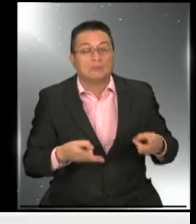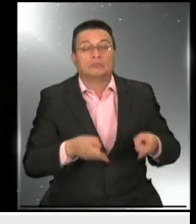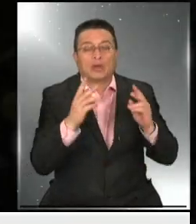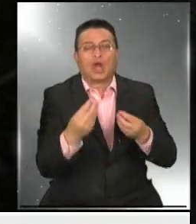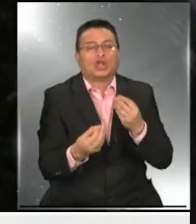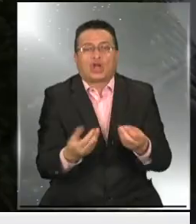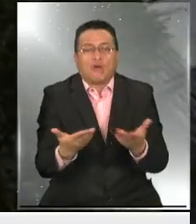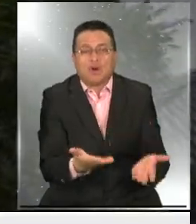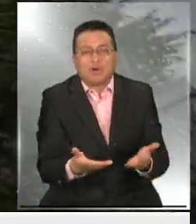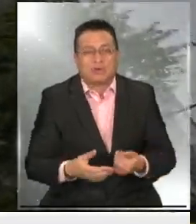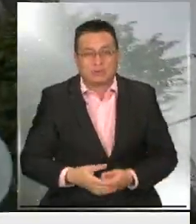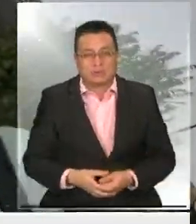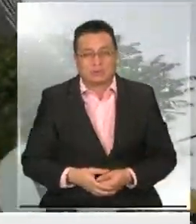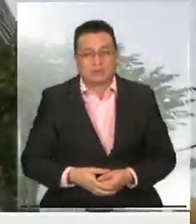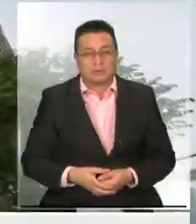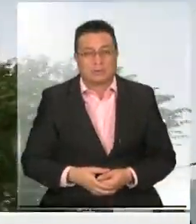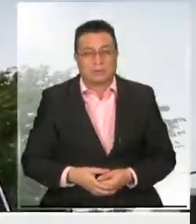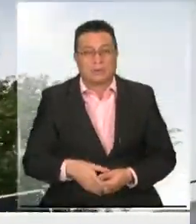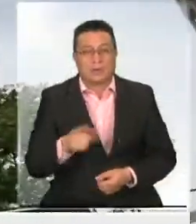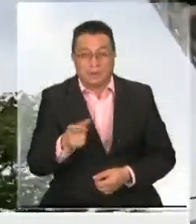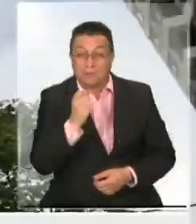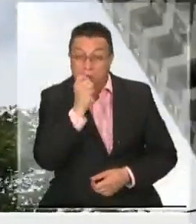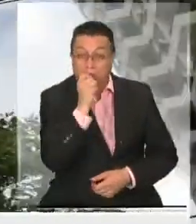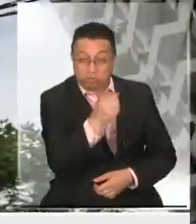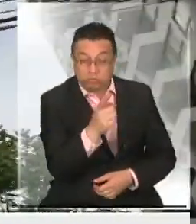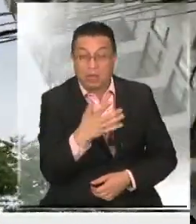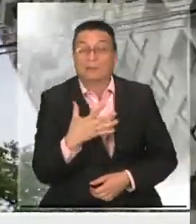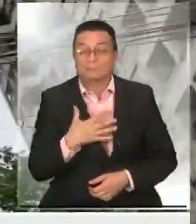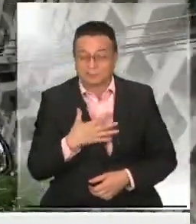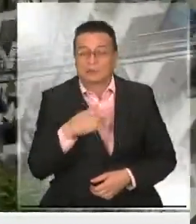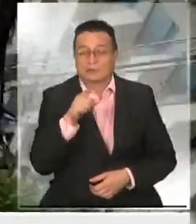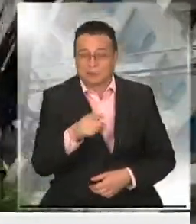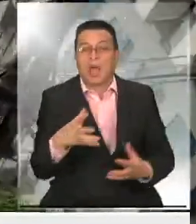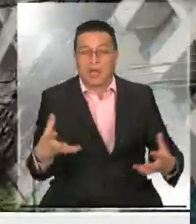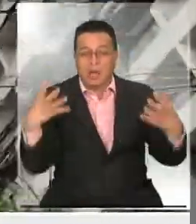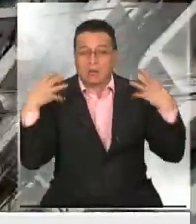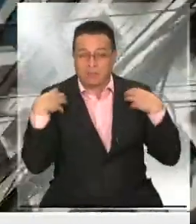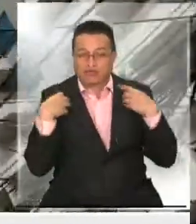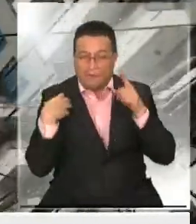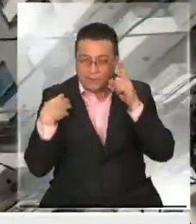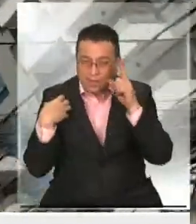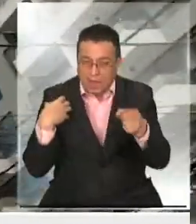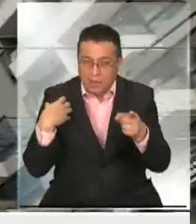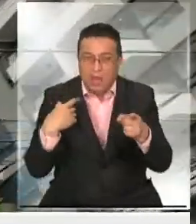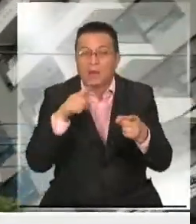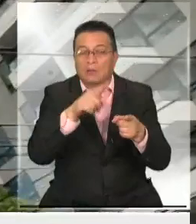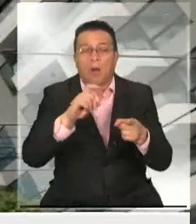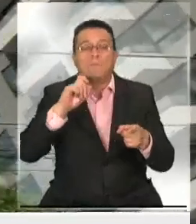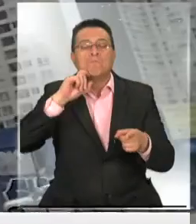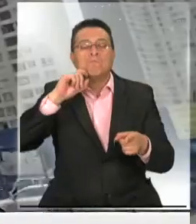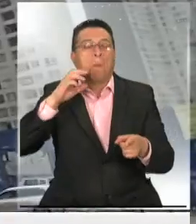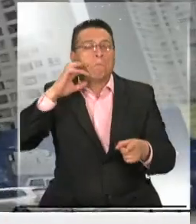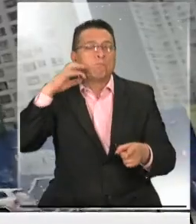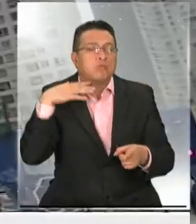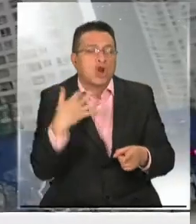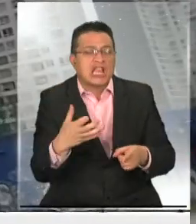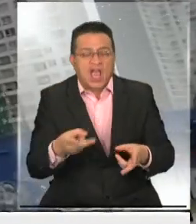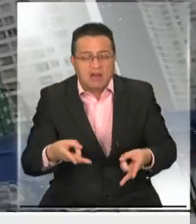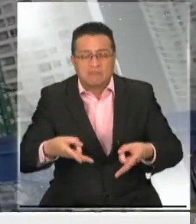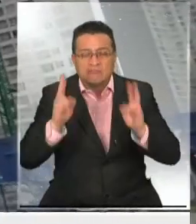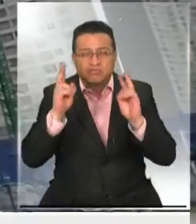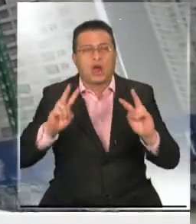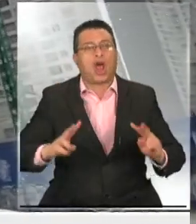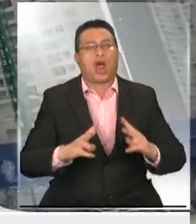pasara. Una querella busca justamente esa responsabilidad. ¿Por qué se autorizó este tipo de